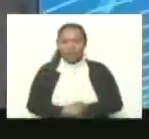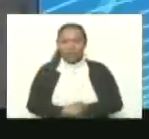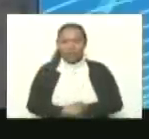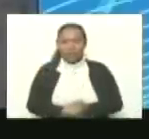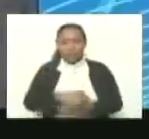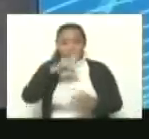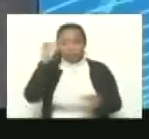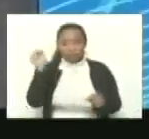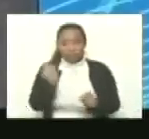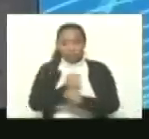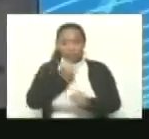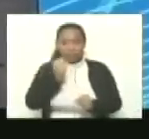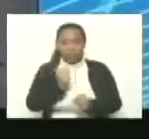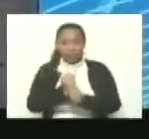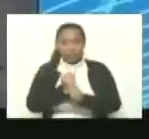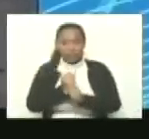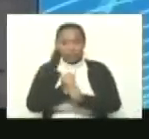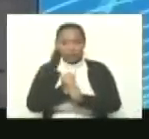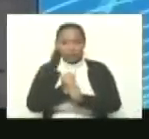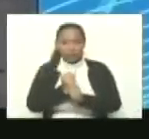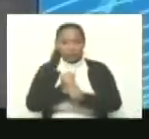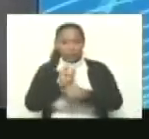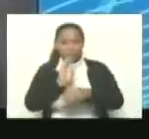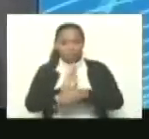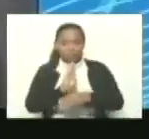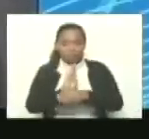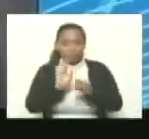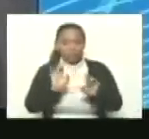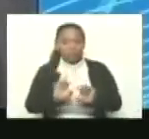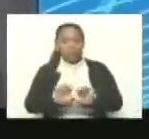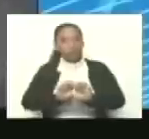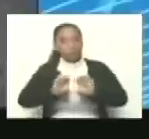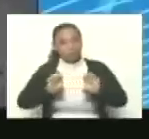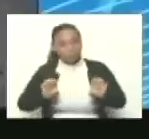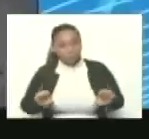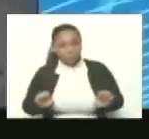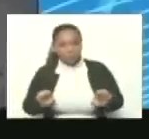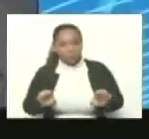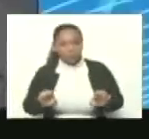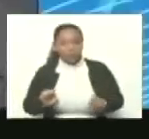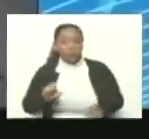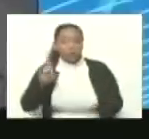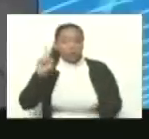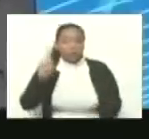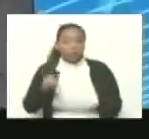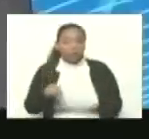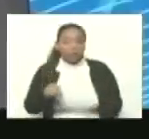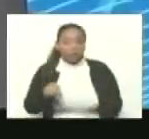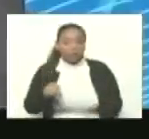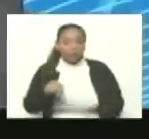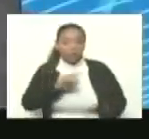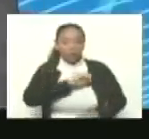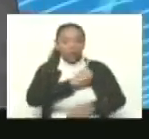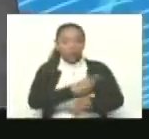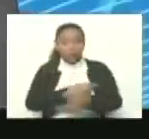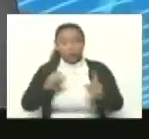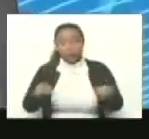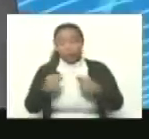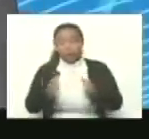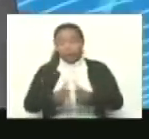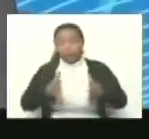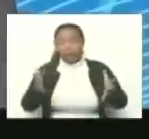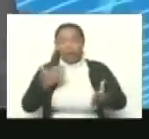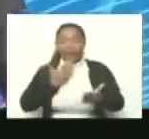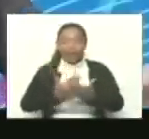trabajador, culto, educado, y bueno, también con una fuerza musical muy grande. Le agradezco a